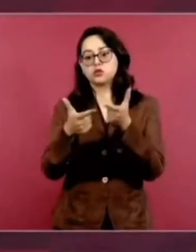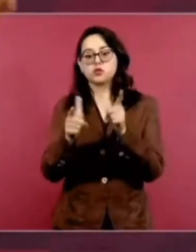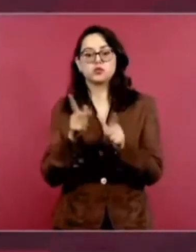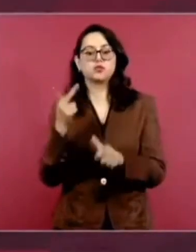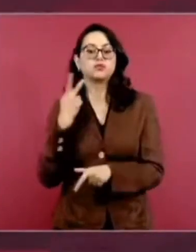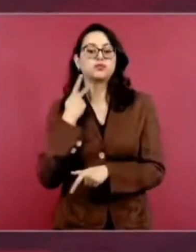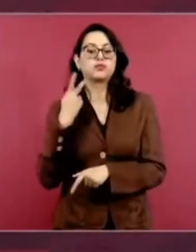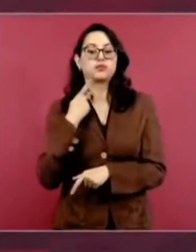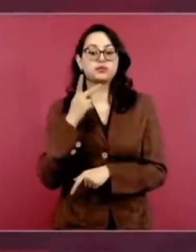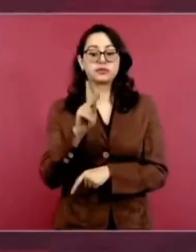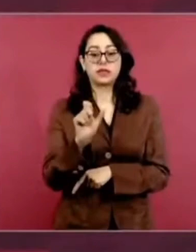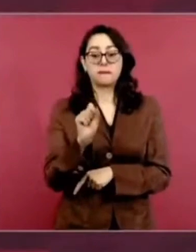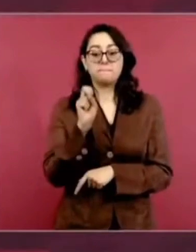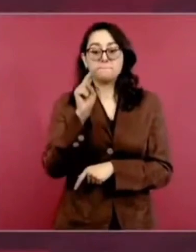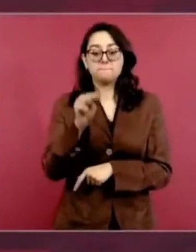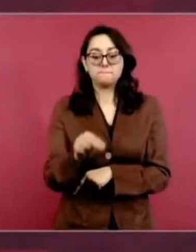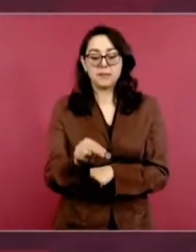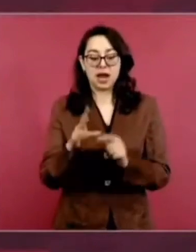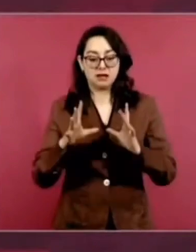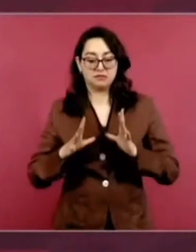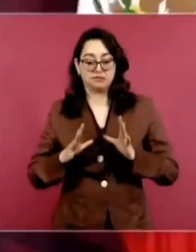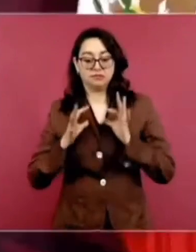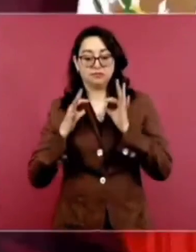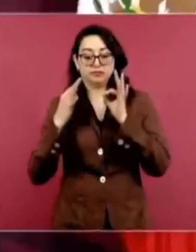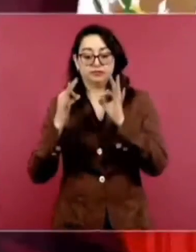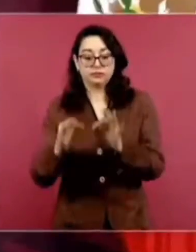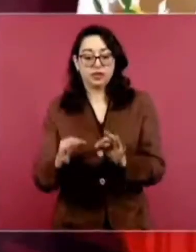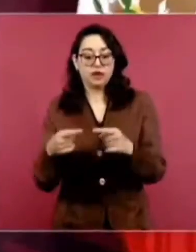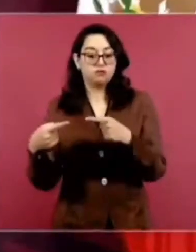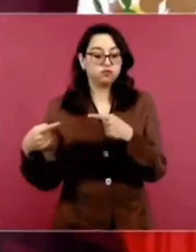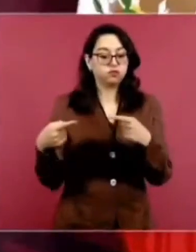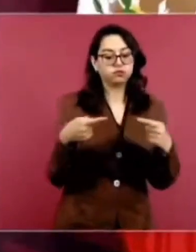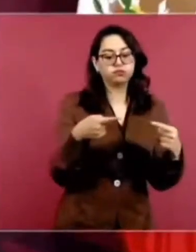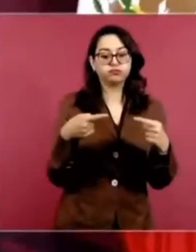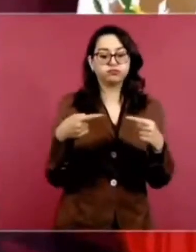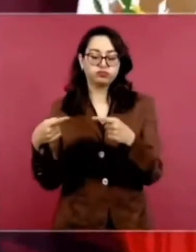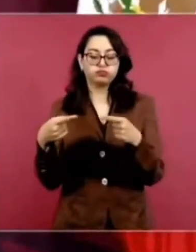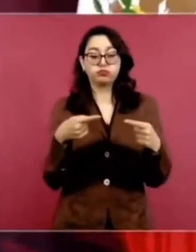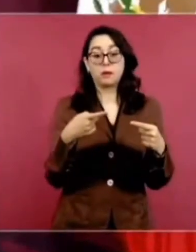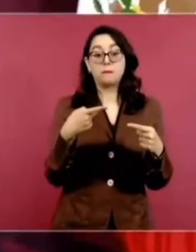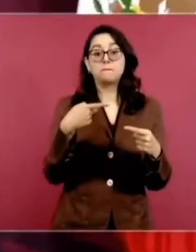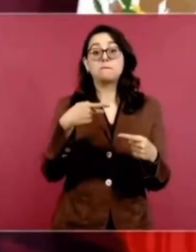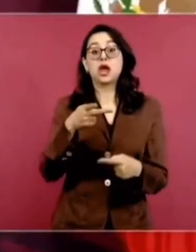cuando surge el PRIAN, pues fue un proceso.